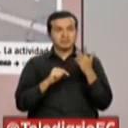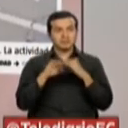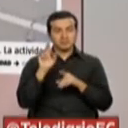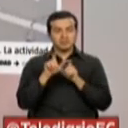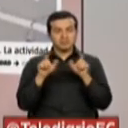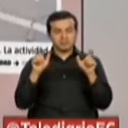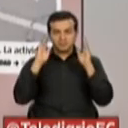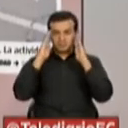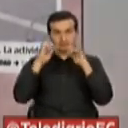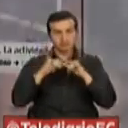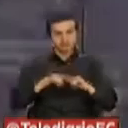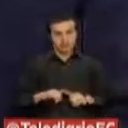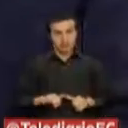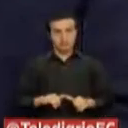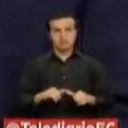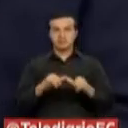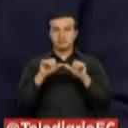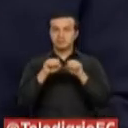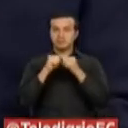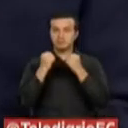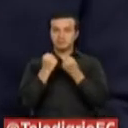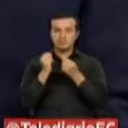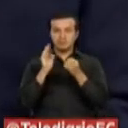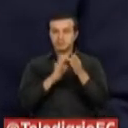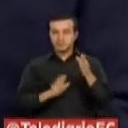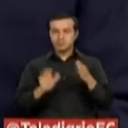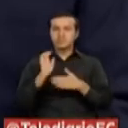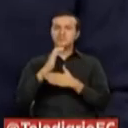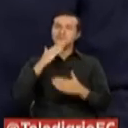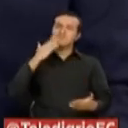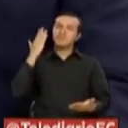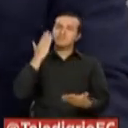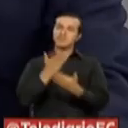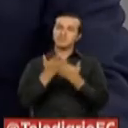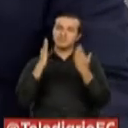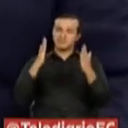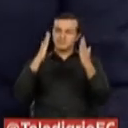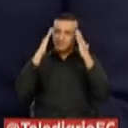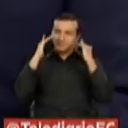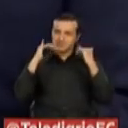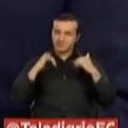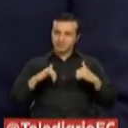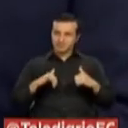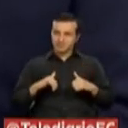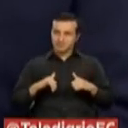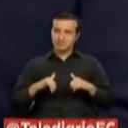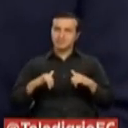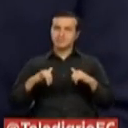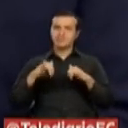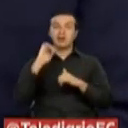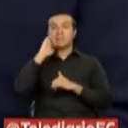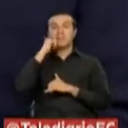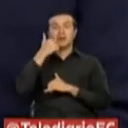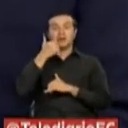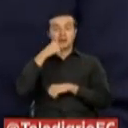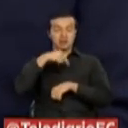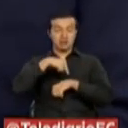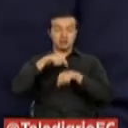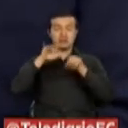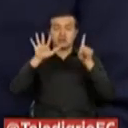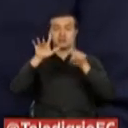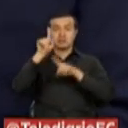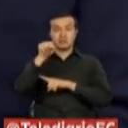preocupación constante y permanente de la sociedad ecuatoriana. Gracias, como siempre, por acompañarnos. Mañana, desde